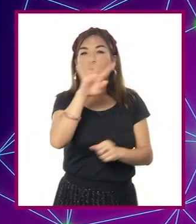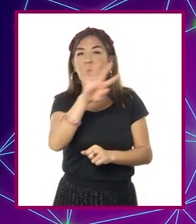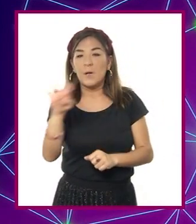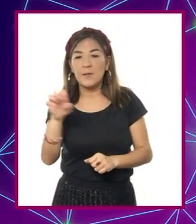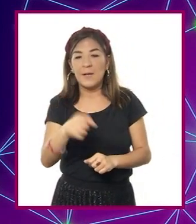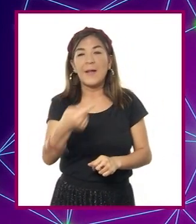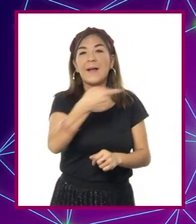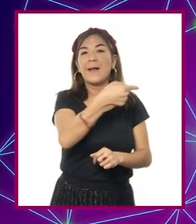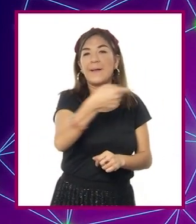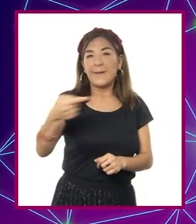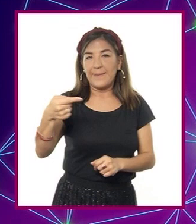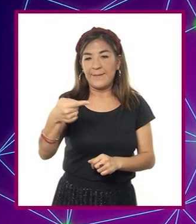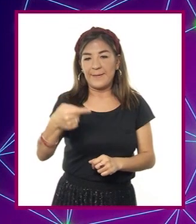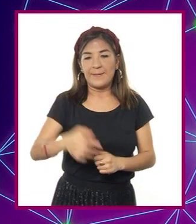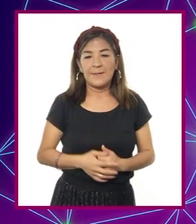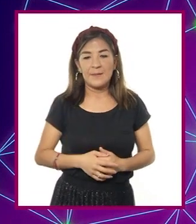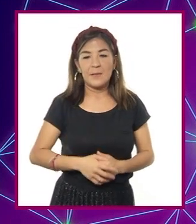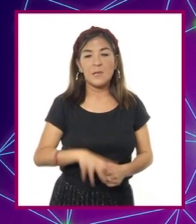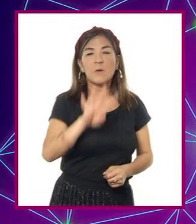5400 entre